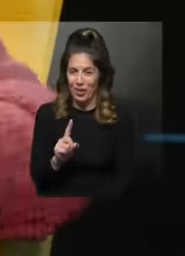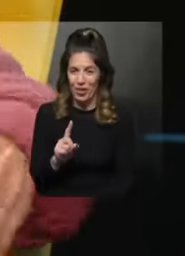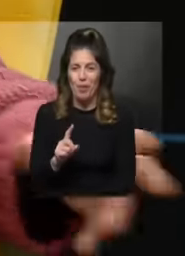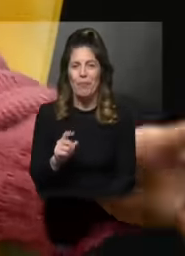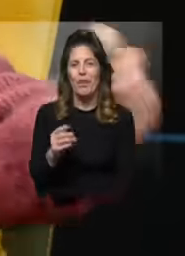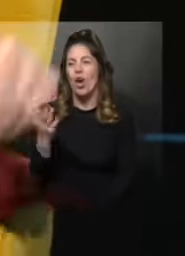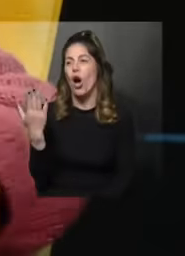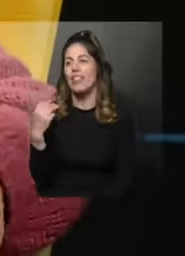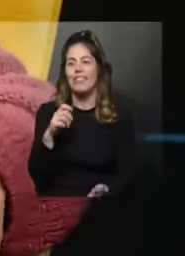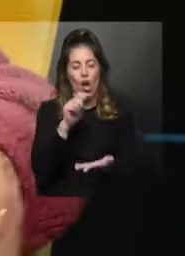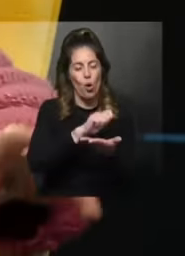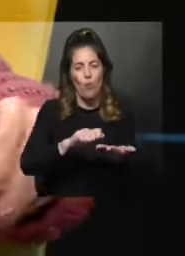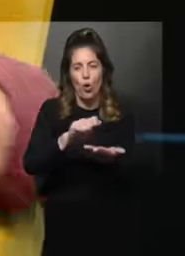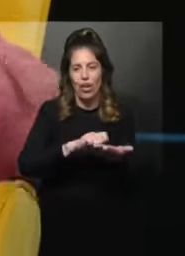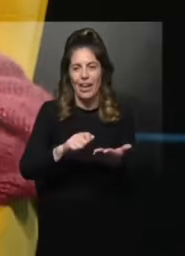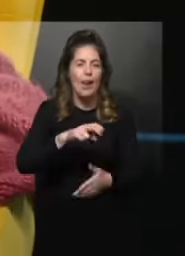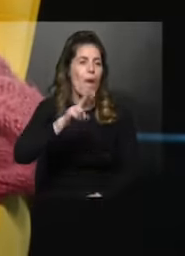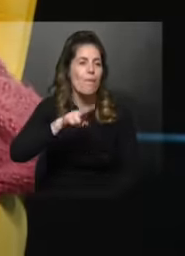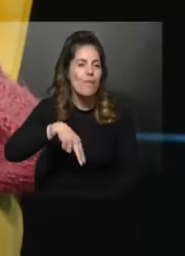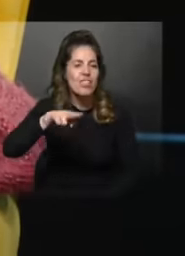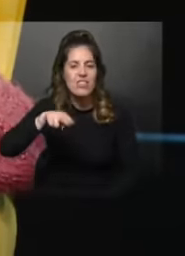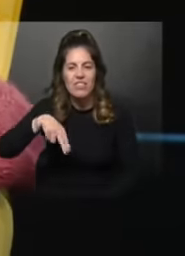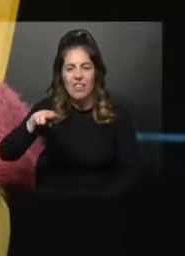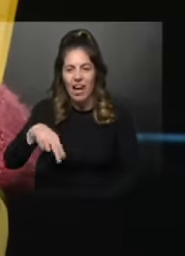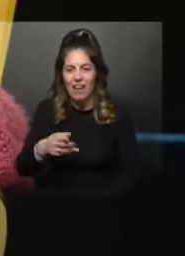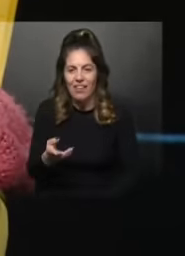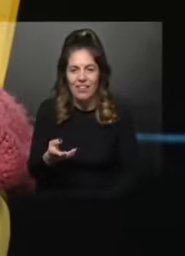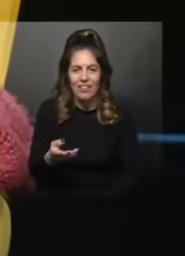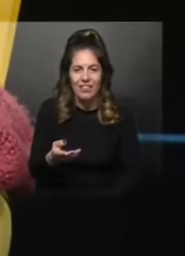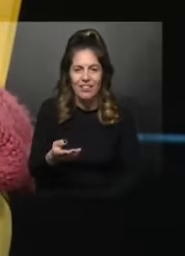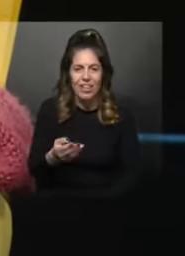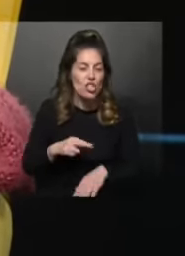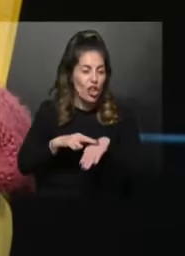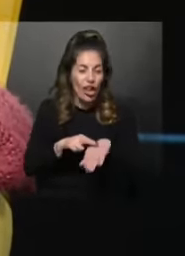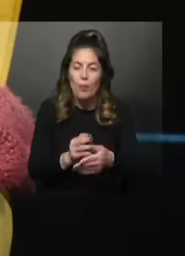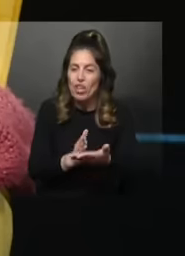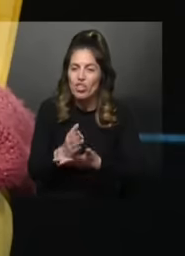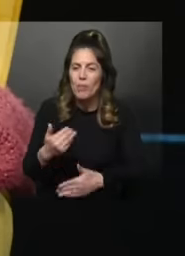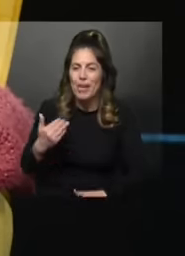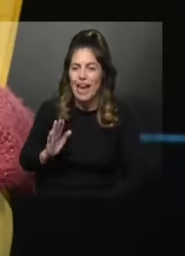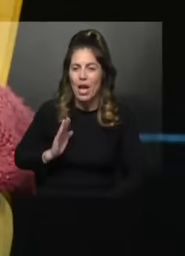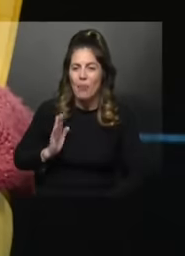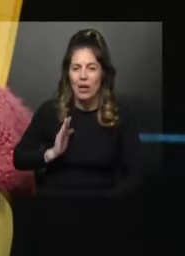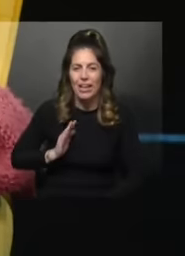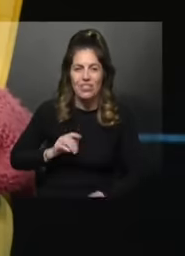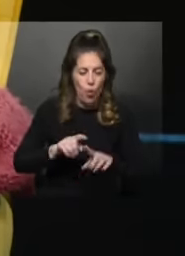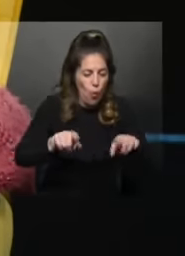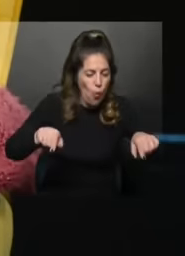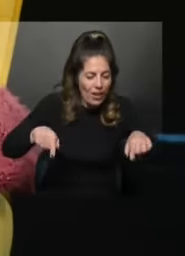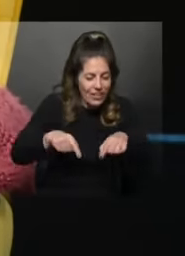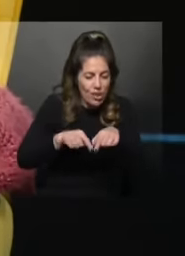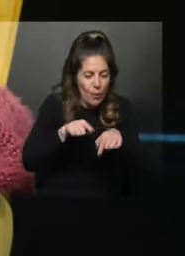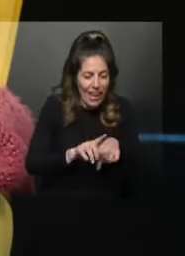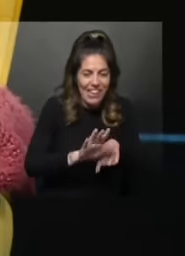ejemplo, componer, pintar. Yo les recomiendo siempre a las mujeres que un cuartito para ellas tiene que